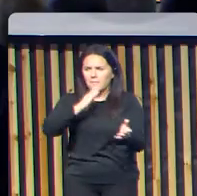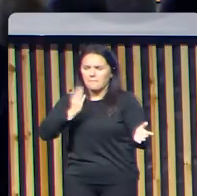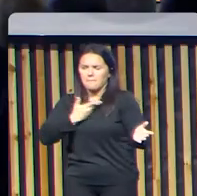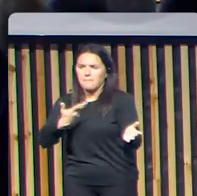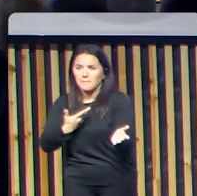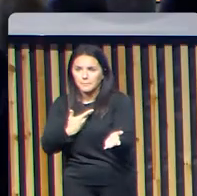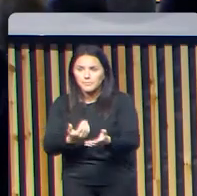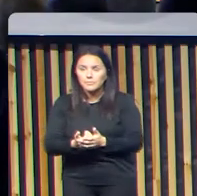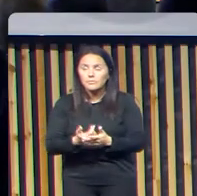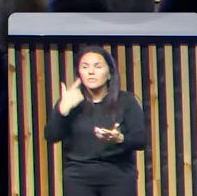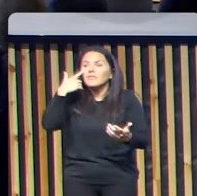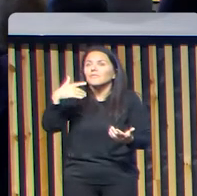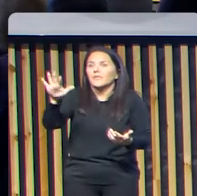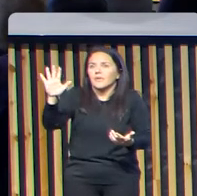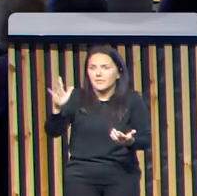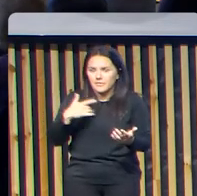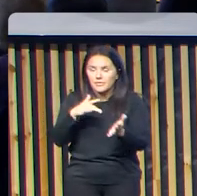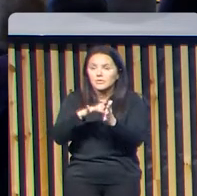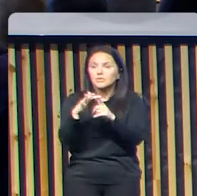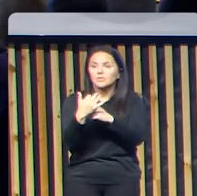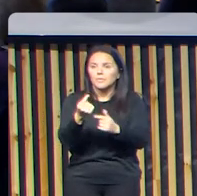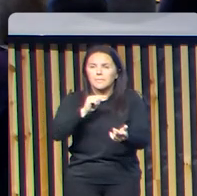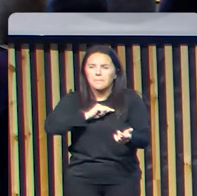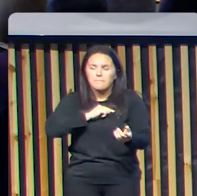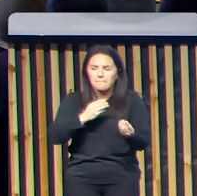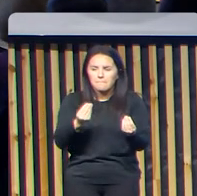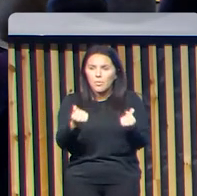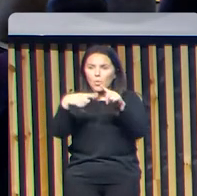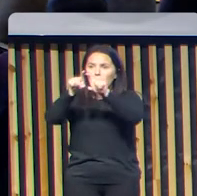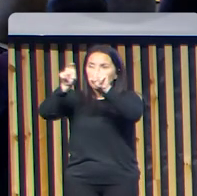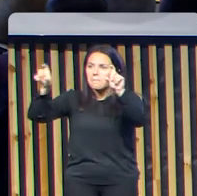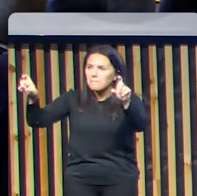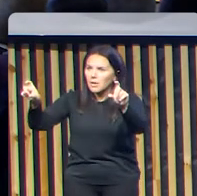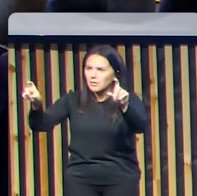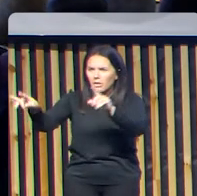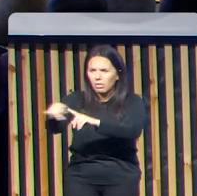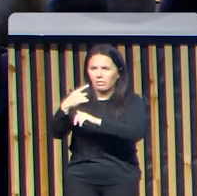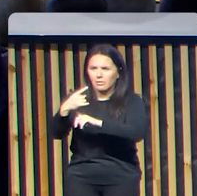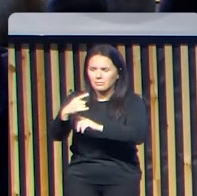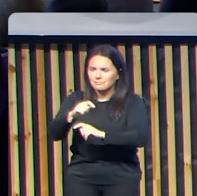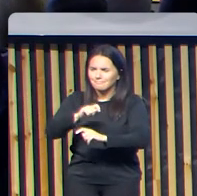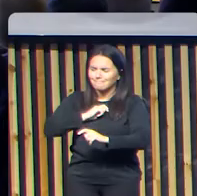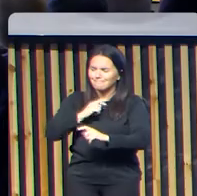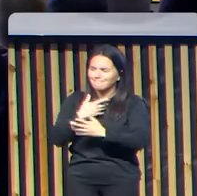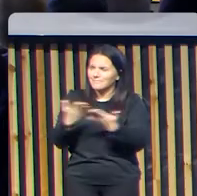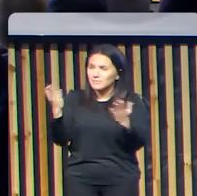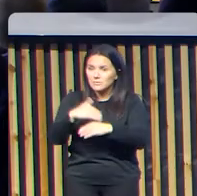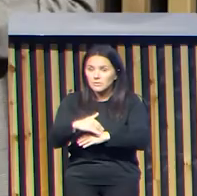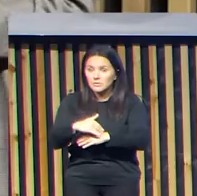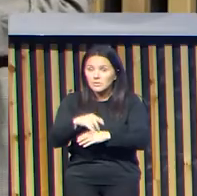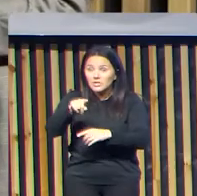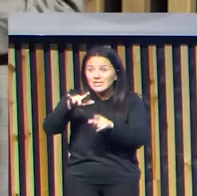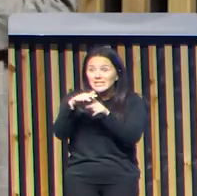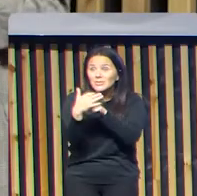imaginaos además la confianza que nos puede generar una empresa que nos ha engañado Bueno pues el antídoto